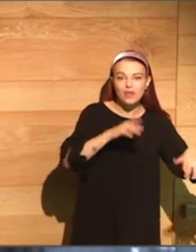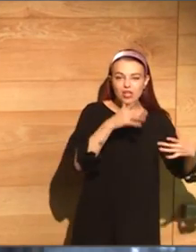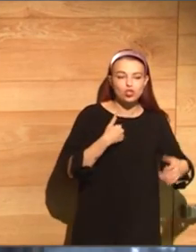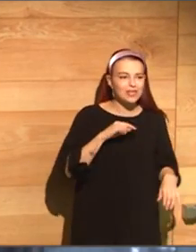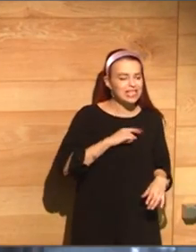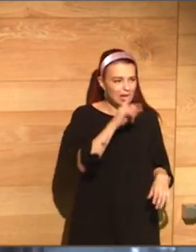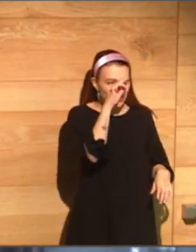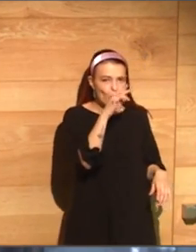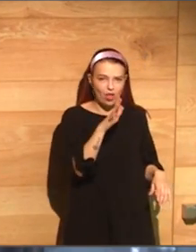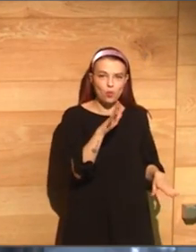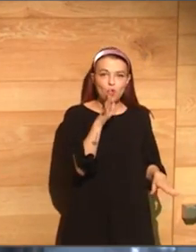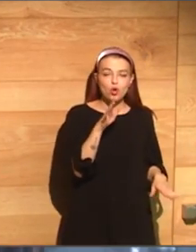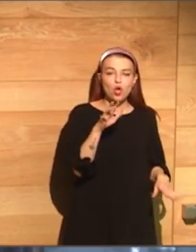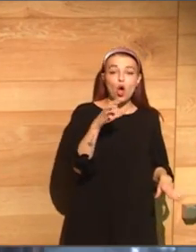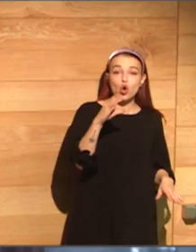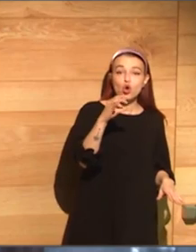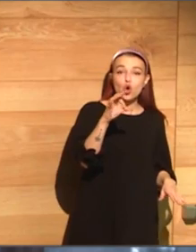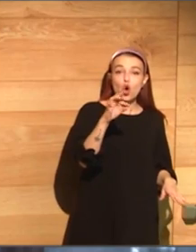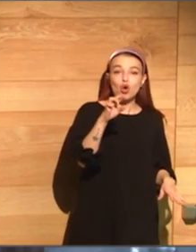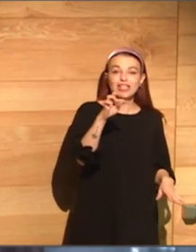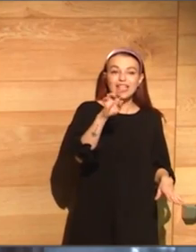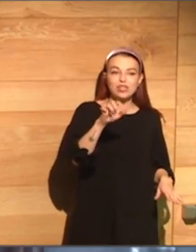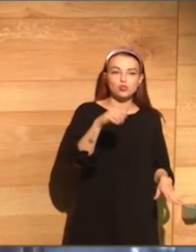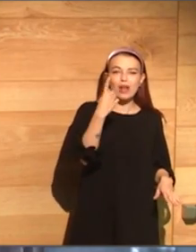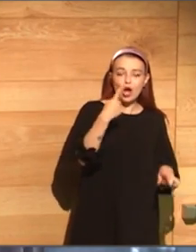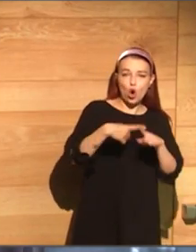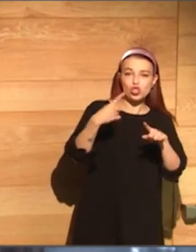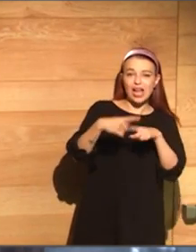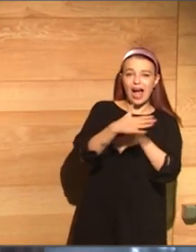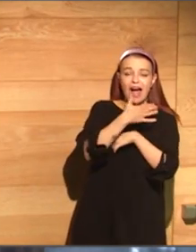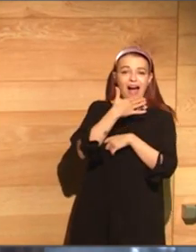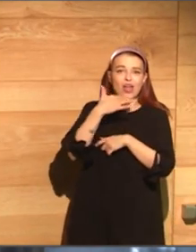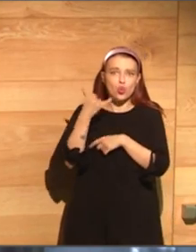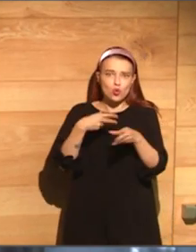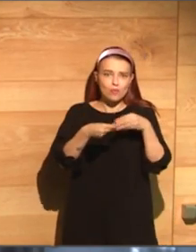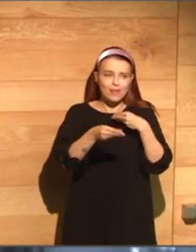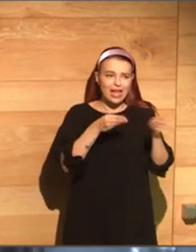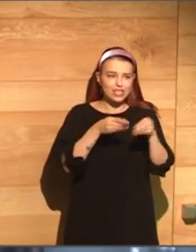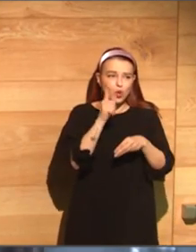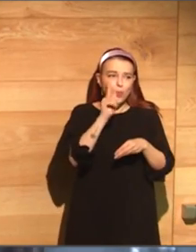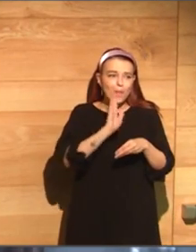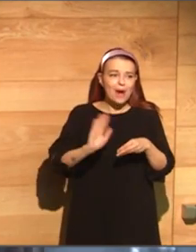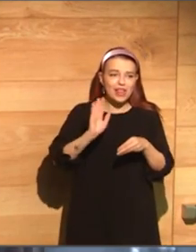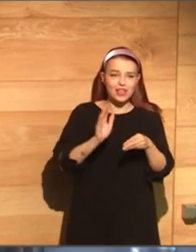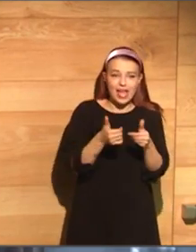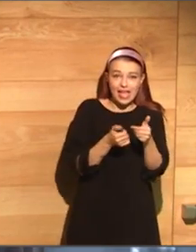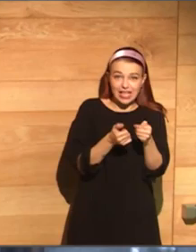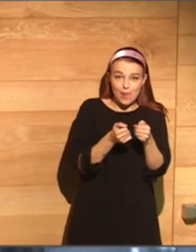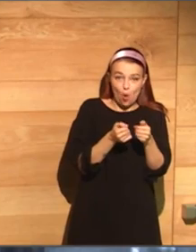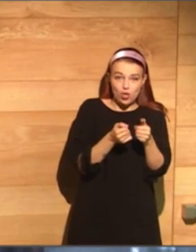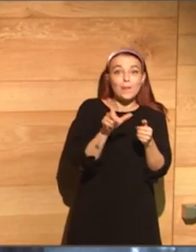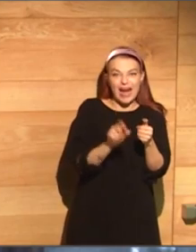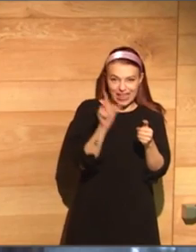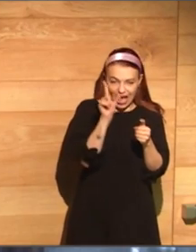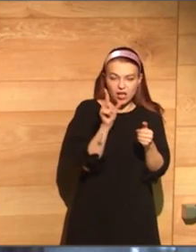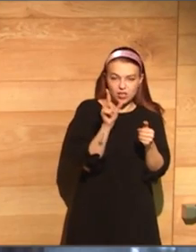rato porque Rodrigo Cortés ha salido con una cosa plasticosa de color azul que parece una Game Boy, solo que más chiquitita. Y barata, que no sabía